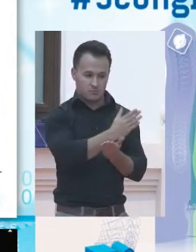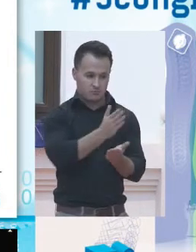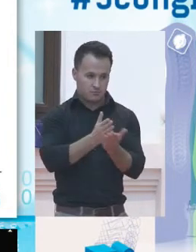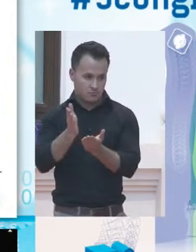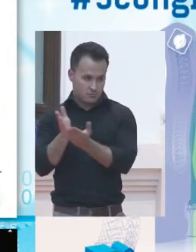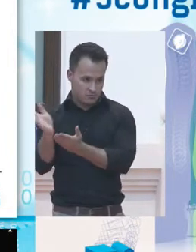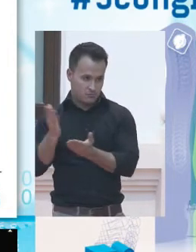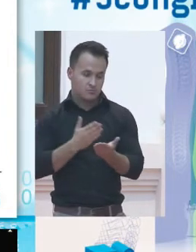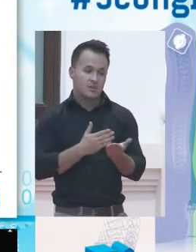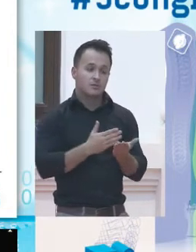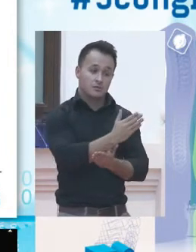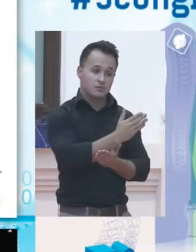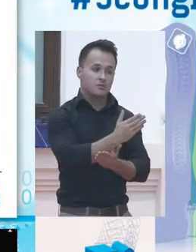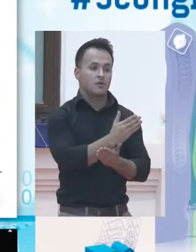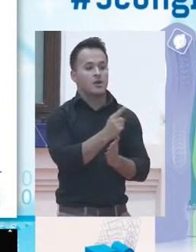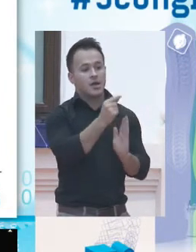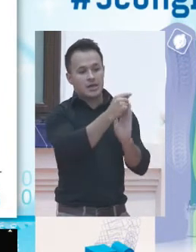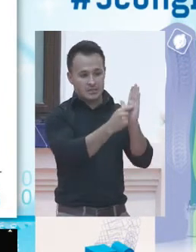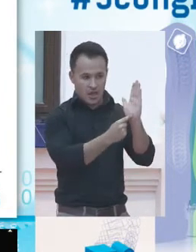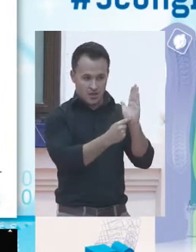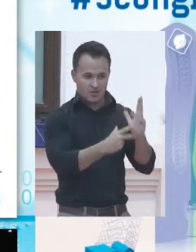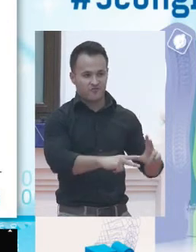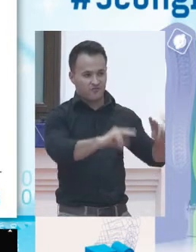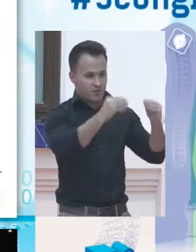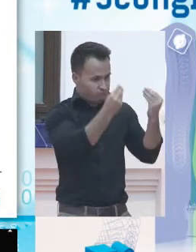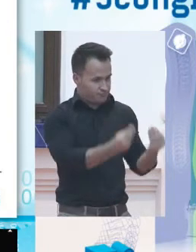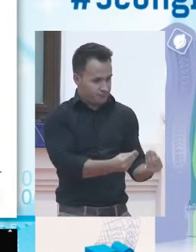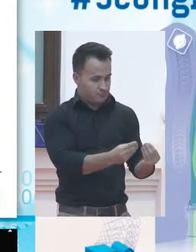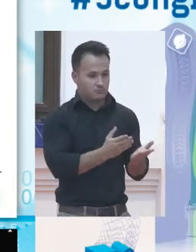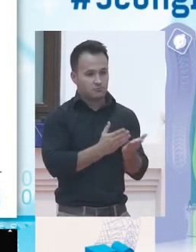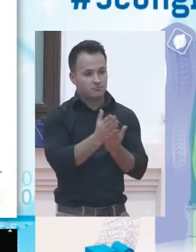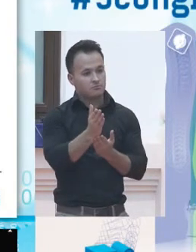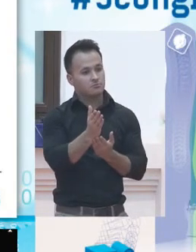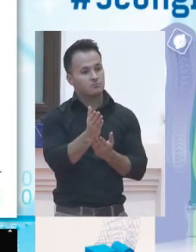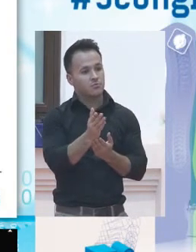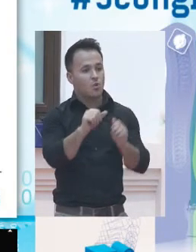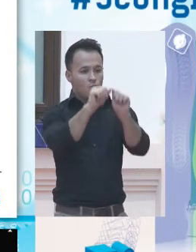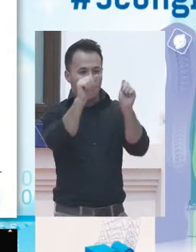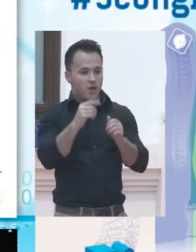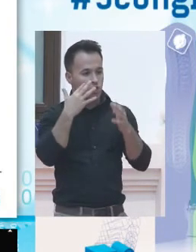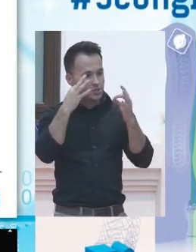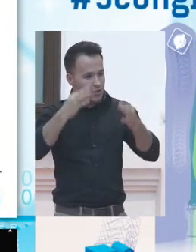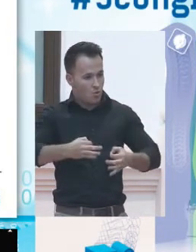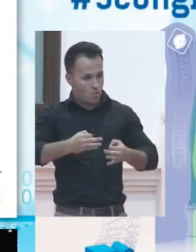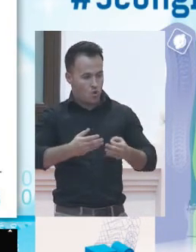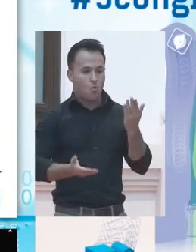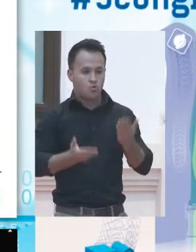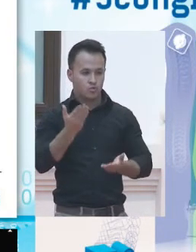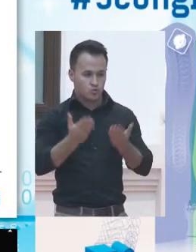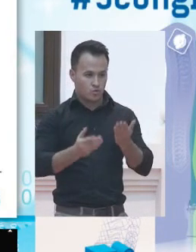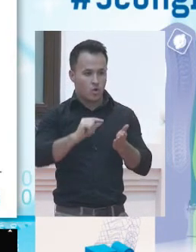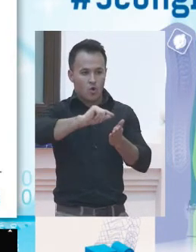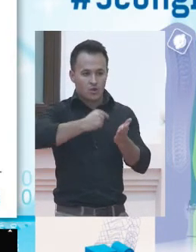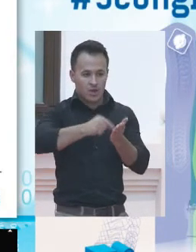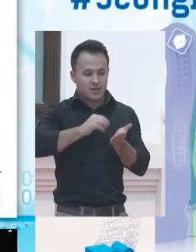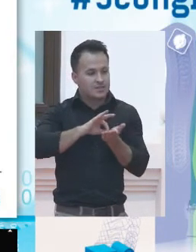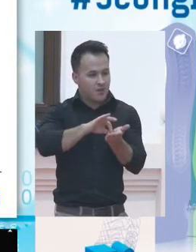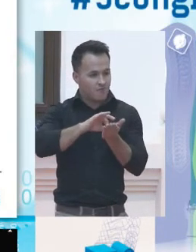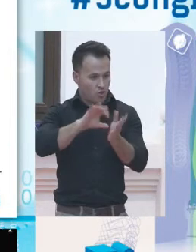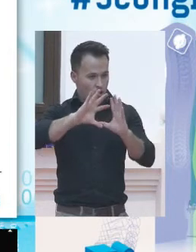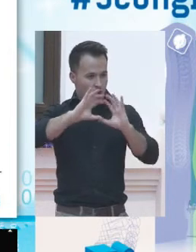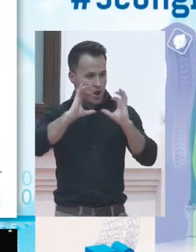con la selva de los estándares. El segundo era desarrollar un modelo seguro y justo de contrato de servicio cloud.